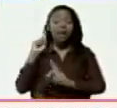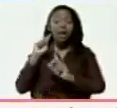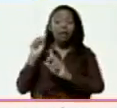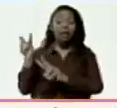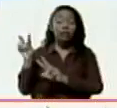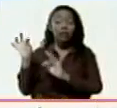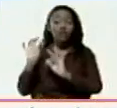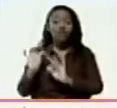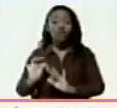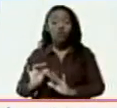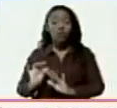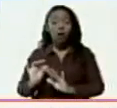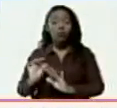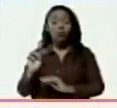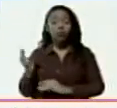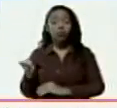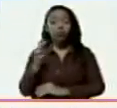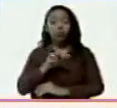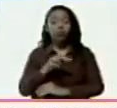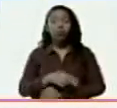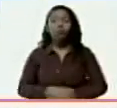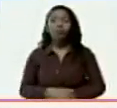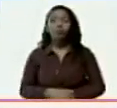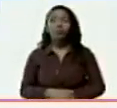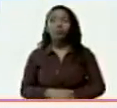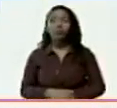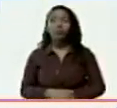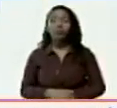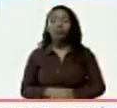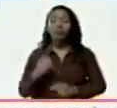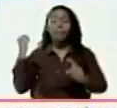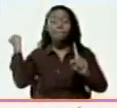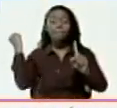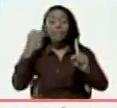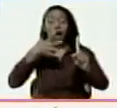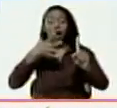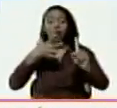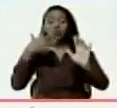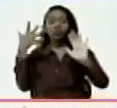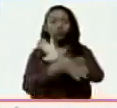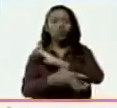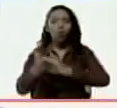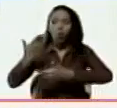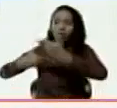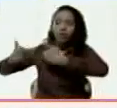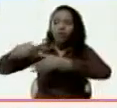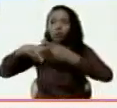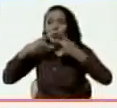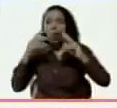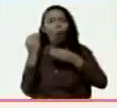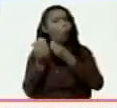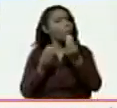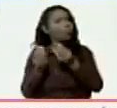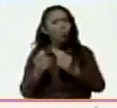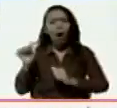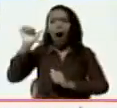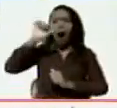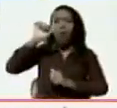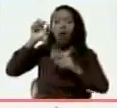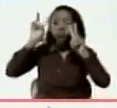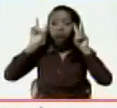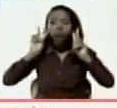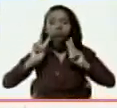de esta medida coercitiva unilateral el impacto sobre los servicios públicos como agua potable